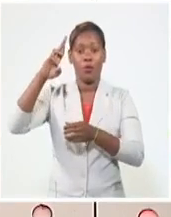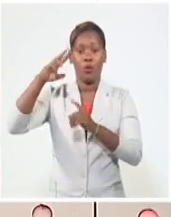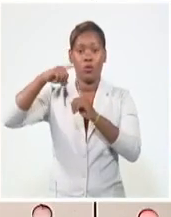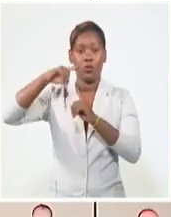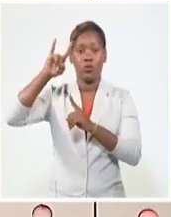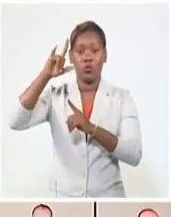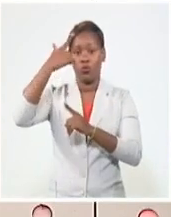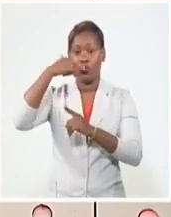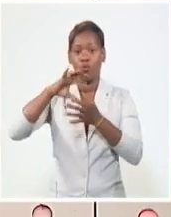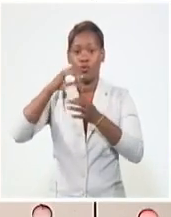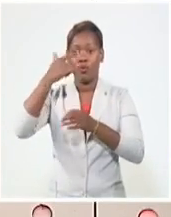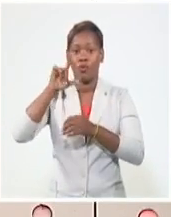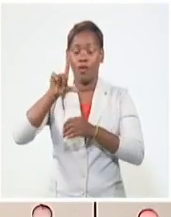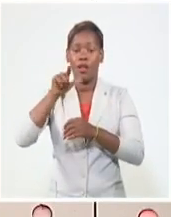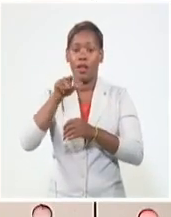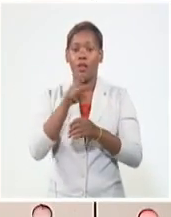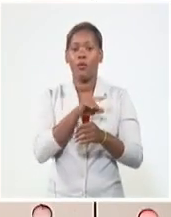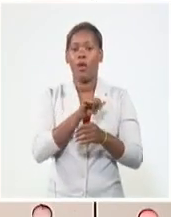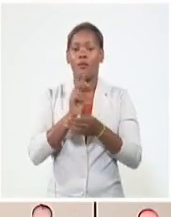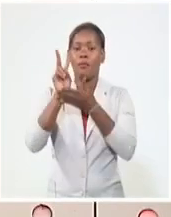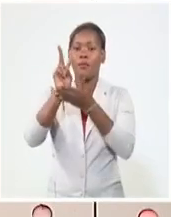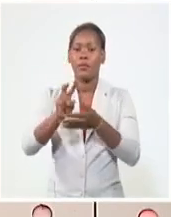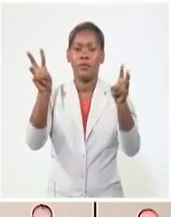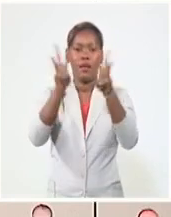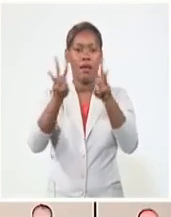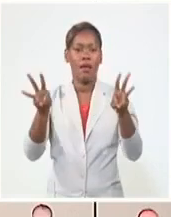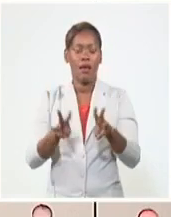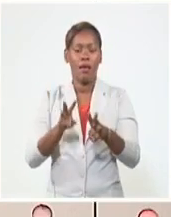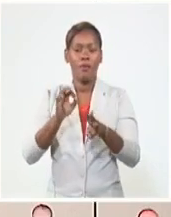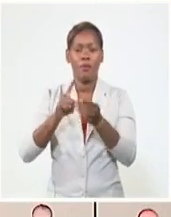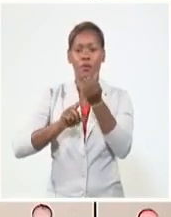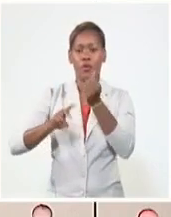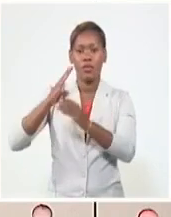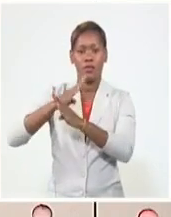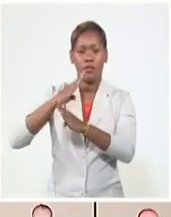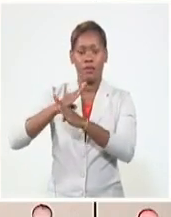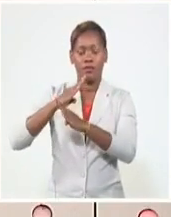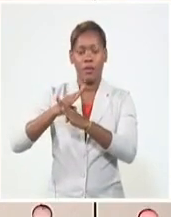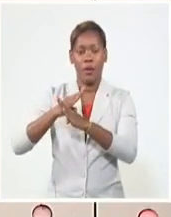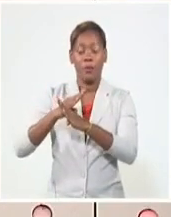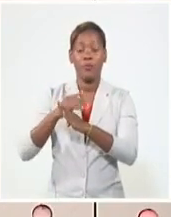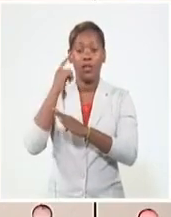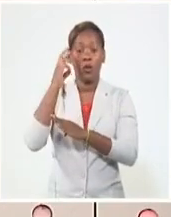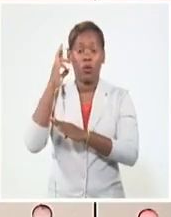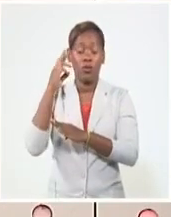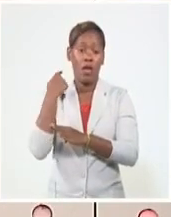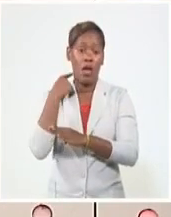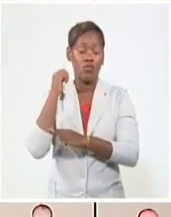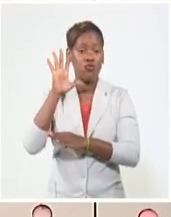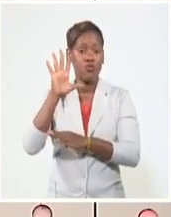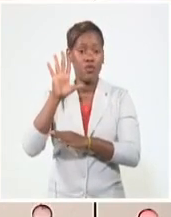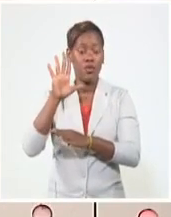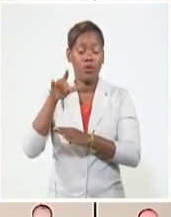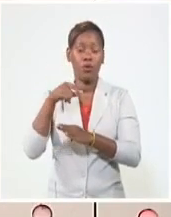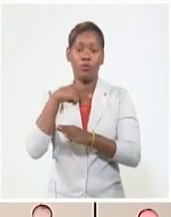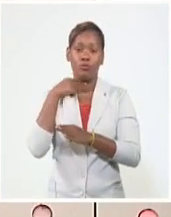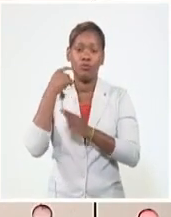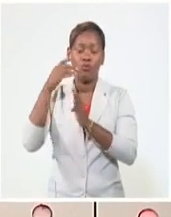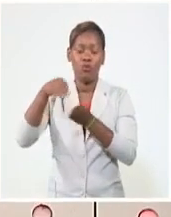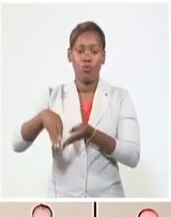histórico en Santiago de Cuba y en ocasión del aniversario 5 de la desaparición física de Fidel Castro, rindieron tributo al líder